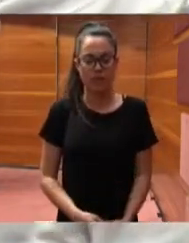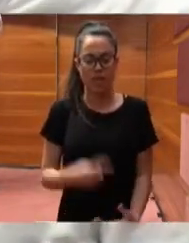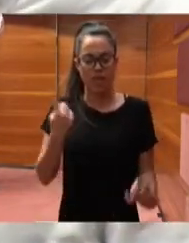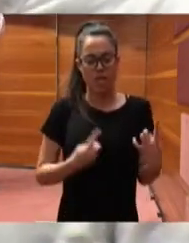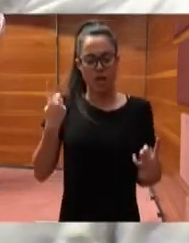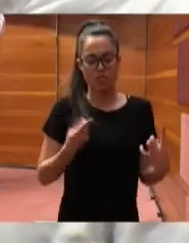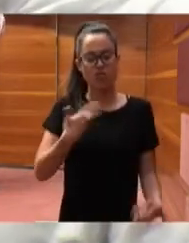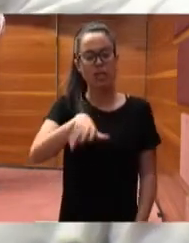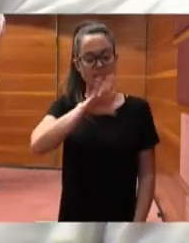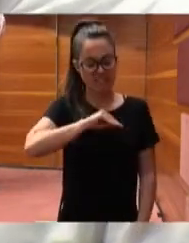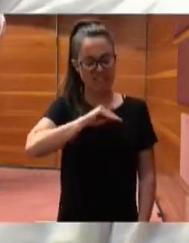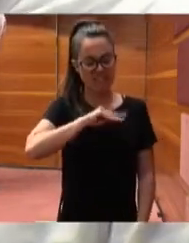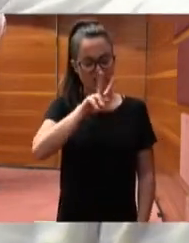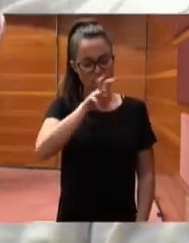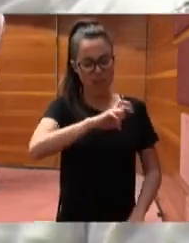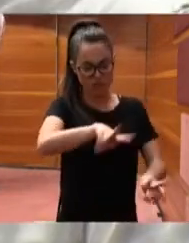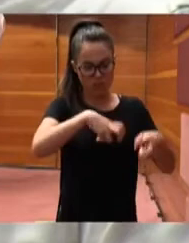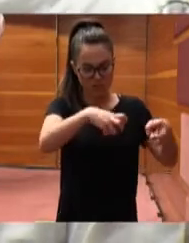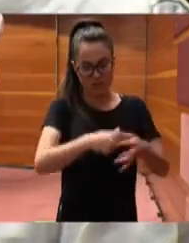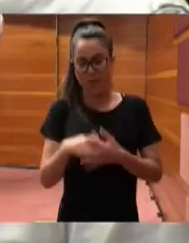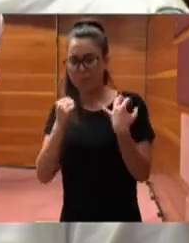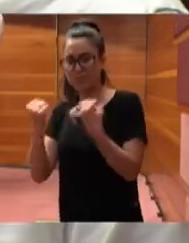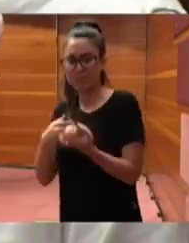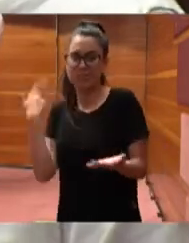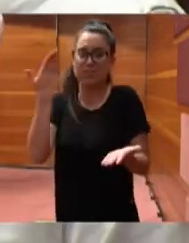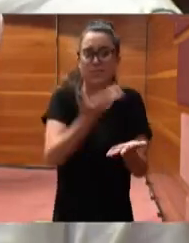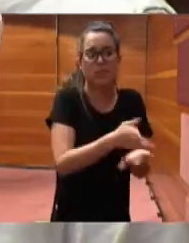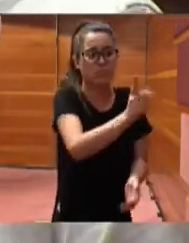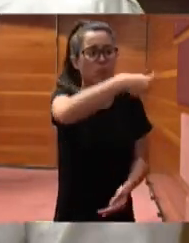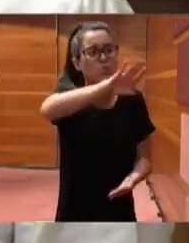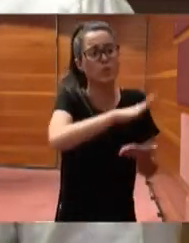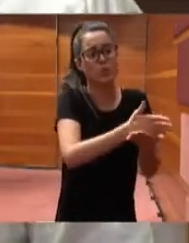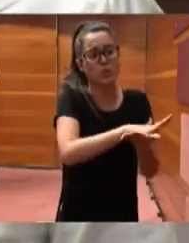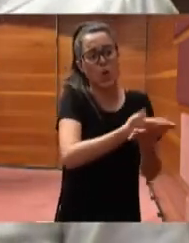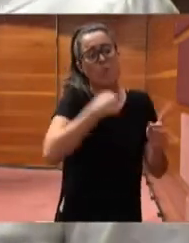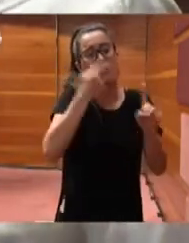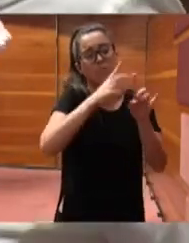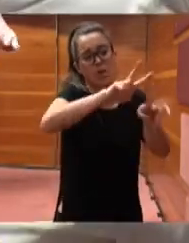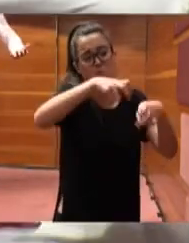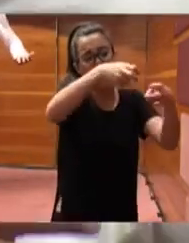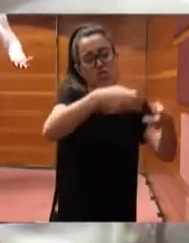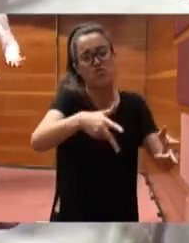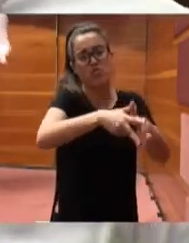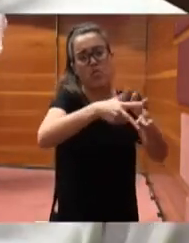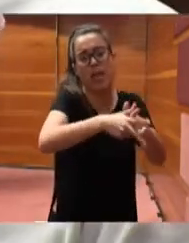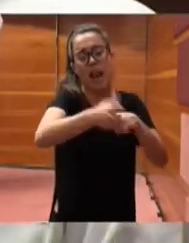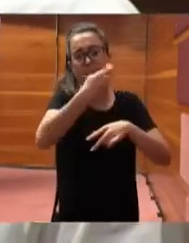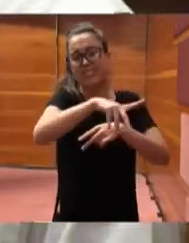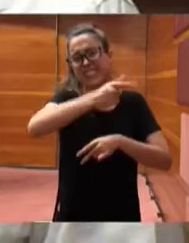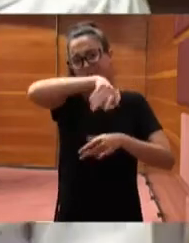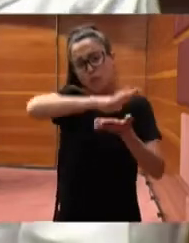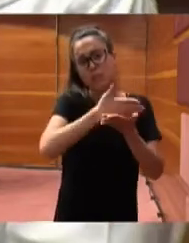en innovación, y la administración le encarga que, por favor, haga intermediario para producir innovación social, para producir esa colaboración de la que hablábamos